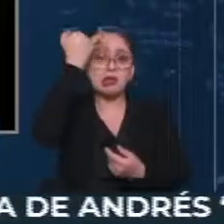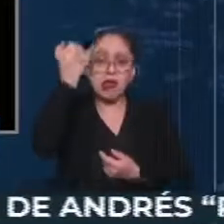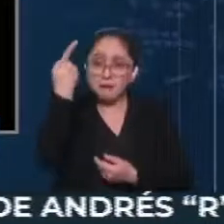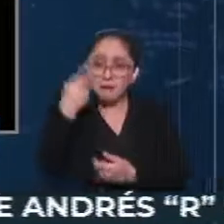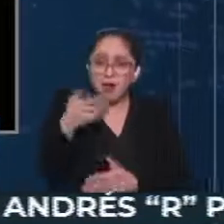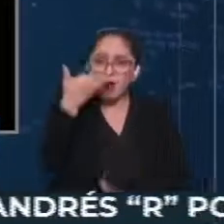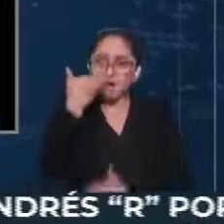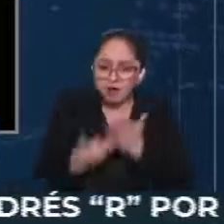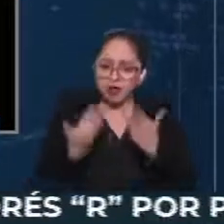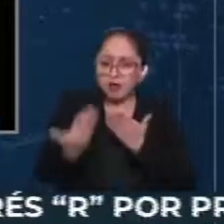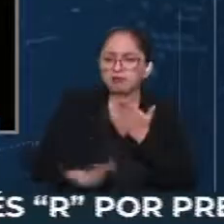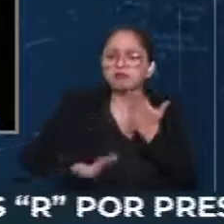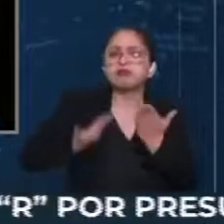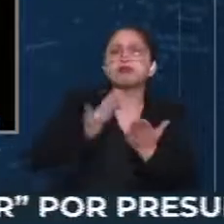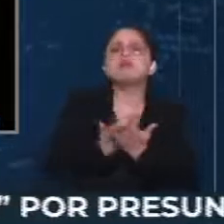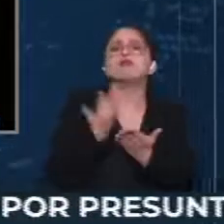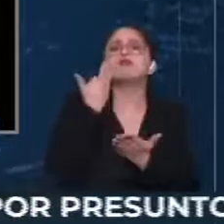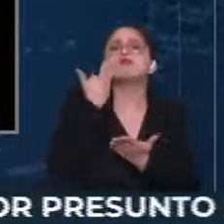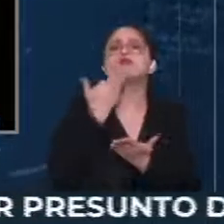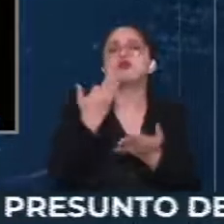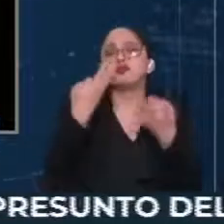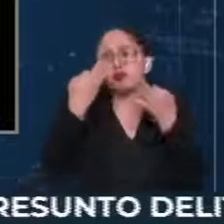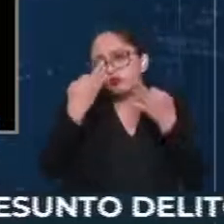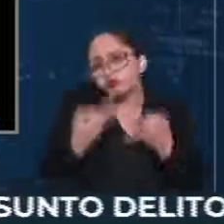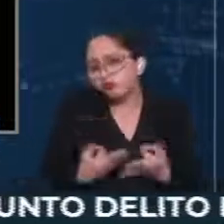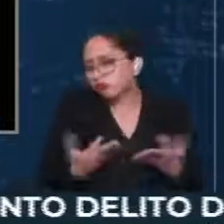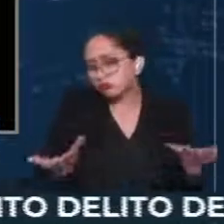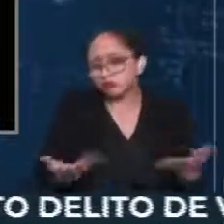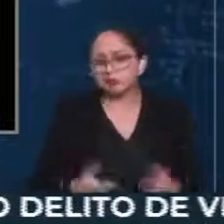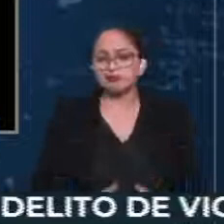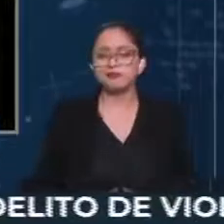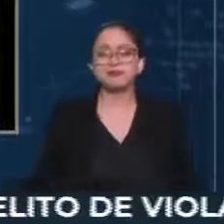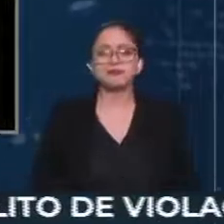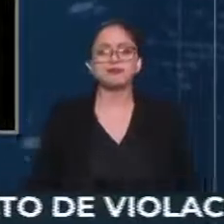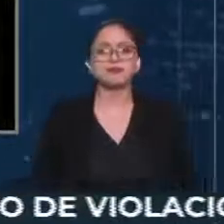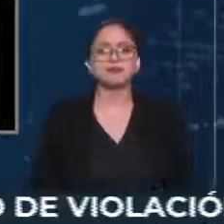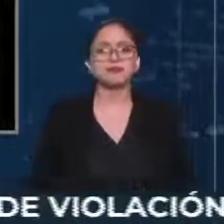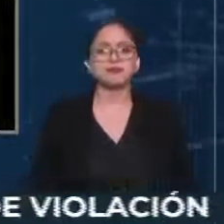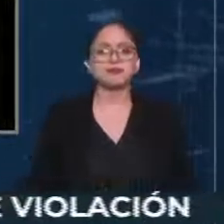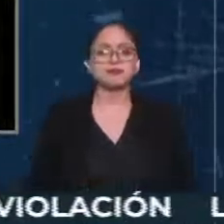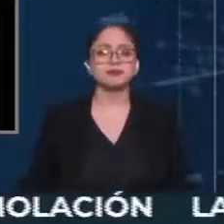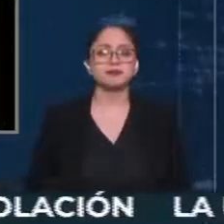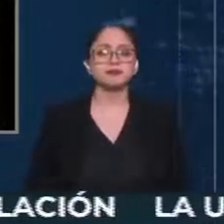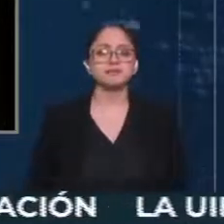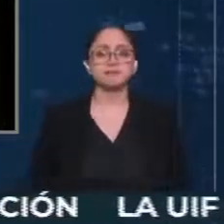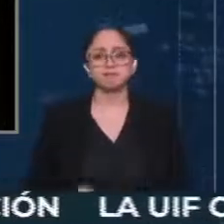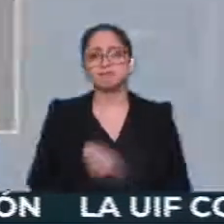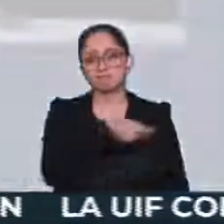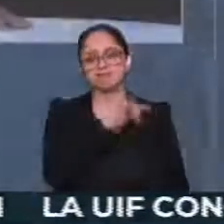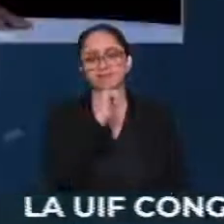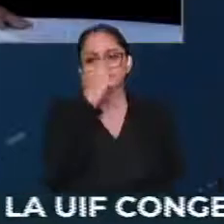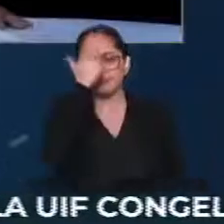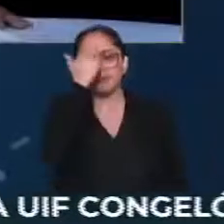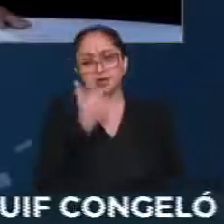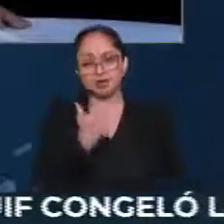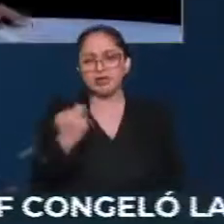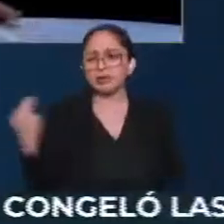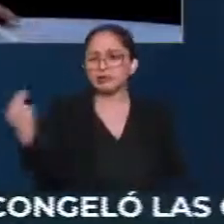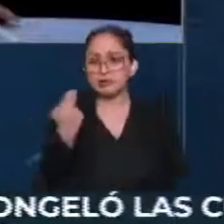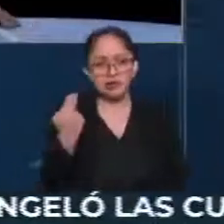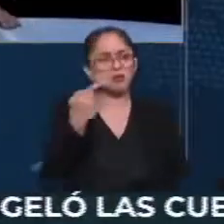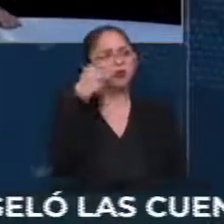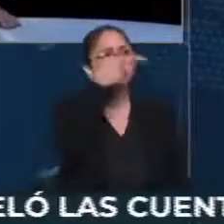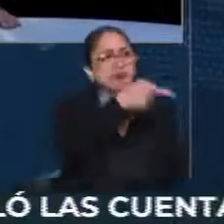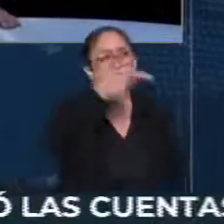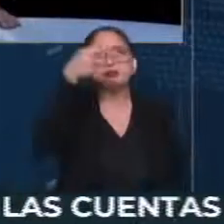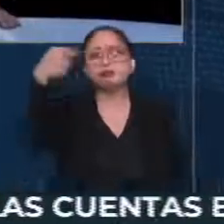de argumentación o de alguna prueba, ¿no? Sin duda, Jonathan, hay que señalarlos, hay que decirlos, porque además esto abona